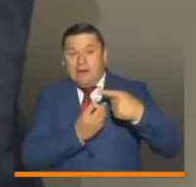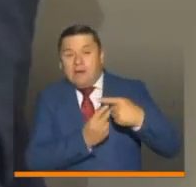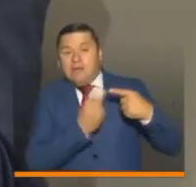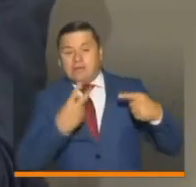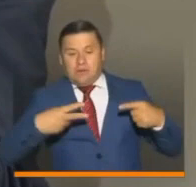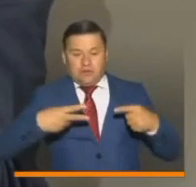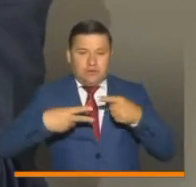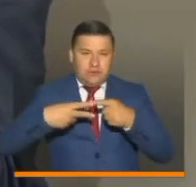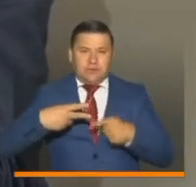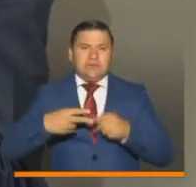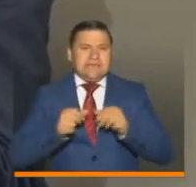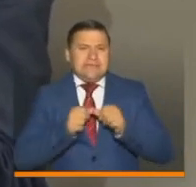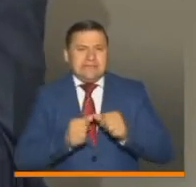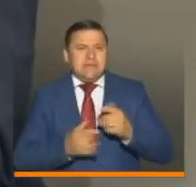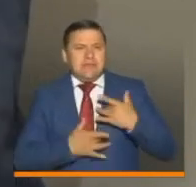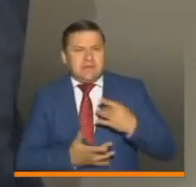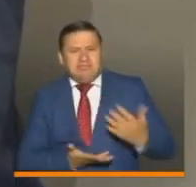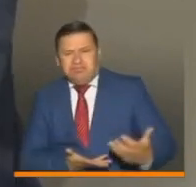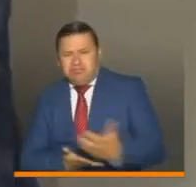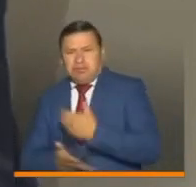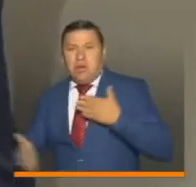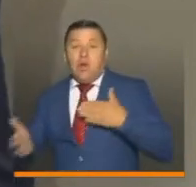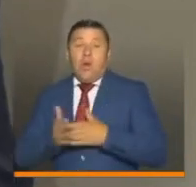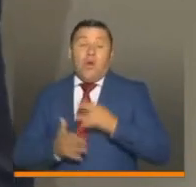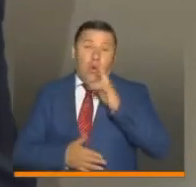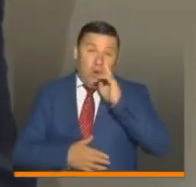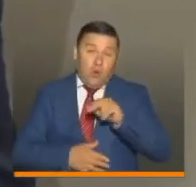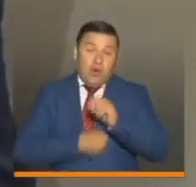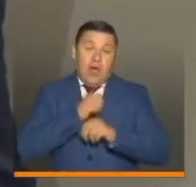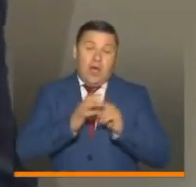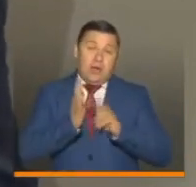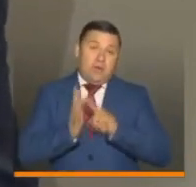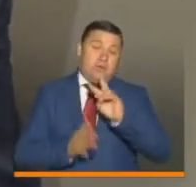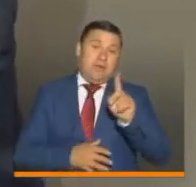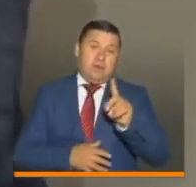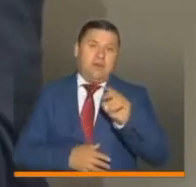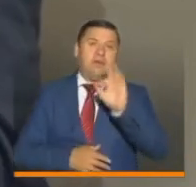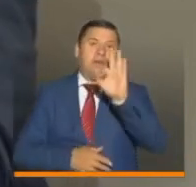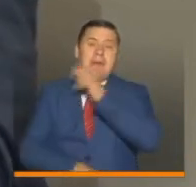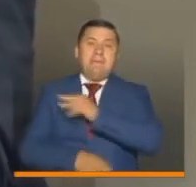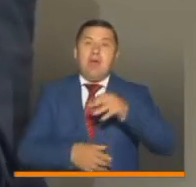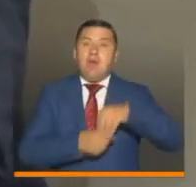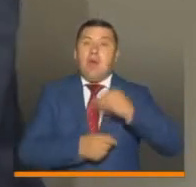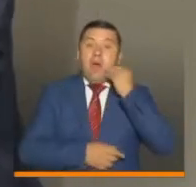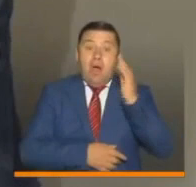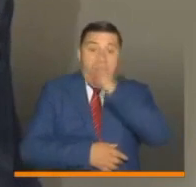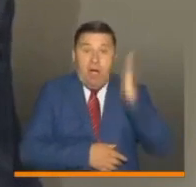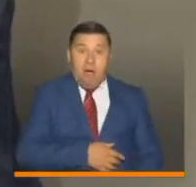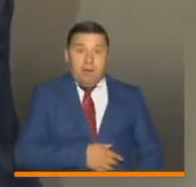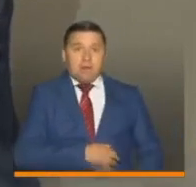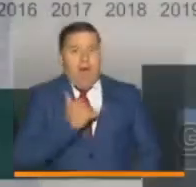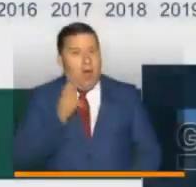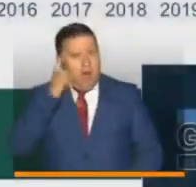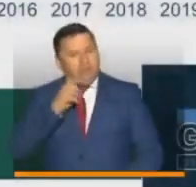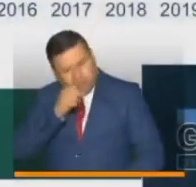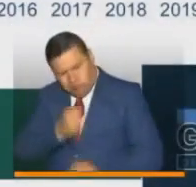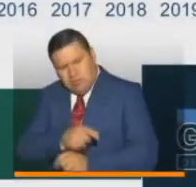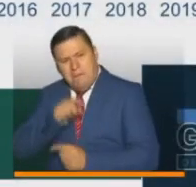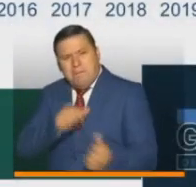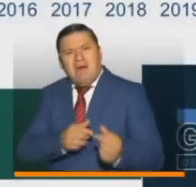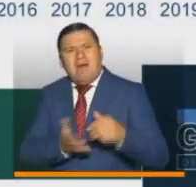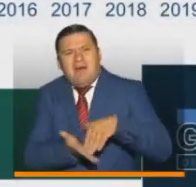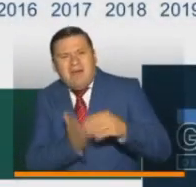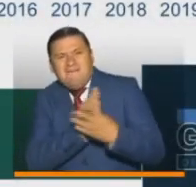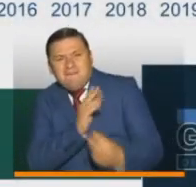de mantener ingreso solidario hasta junio del 2021. 3 millones de hogares que jamás, nunca antes habían recibido una transferencia en